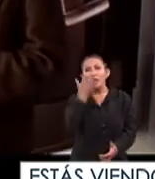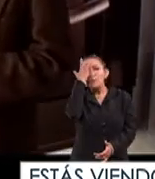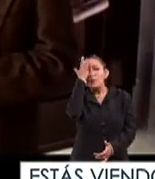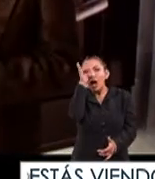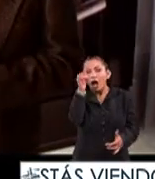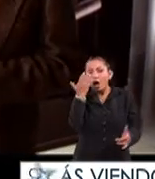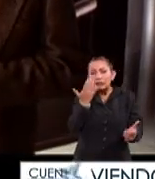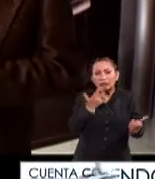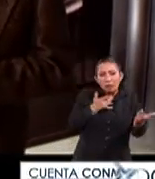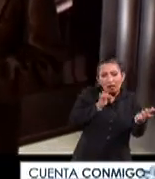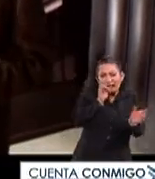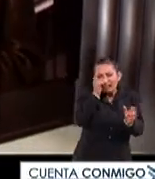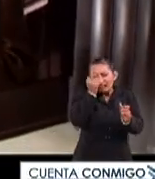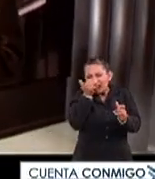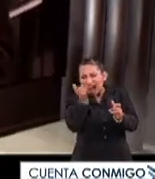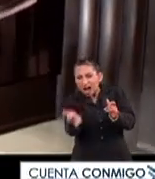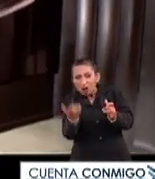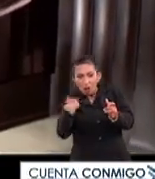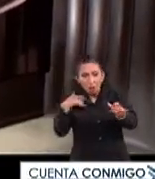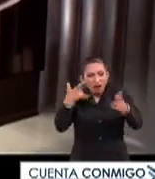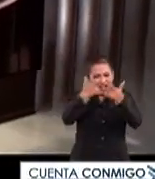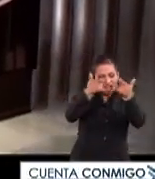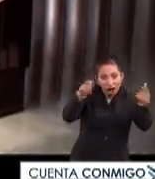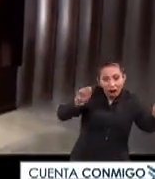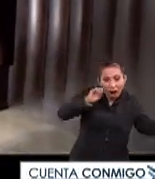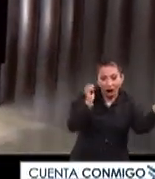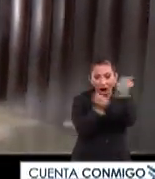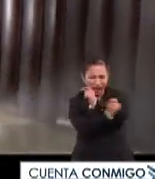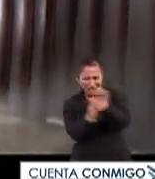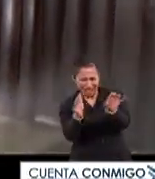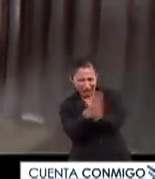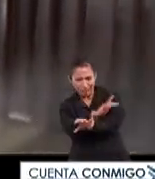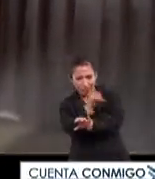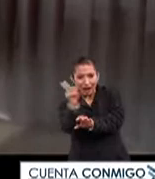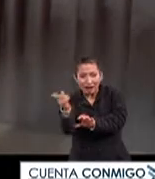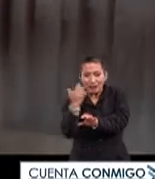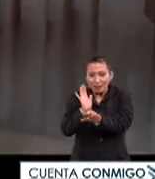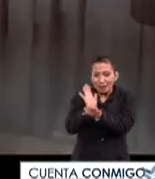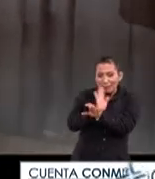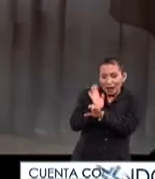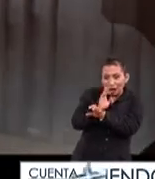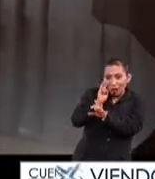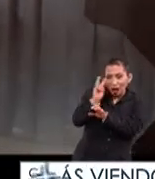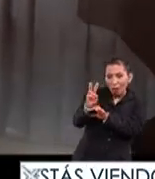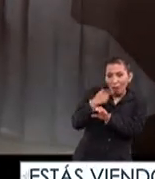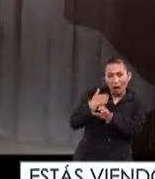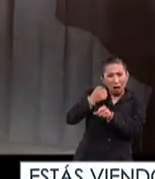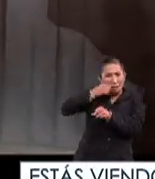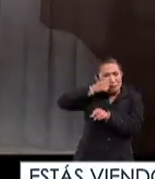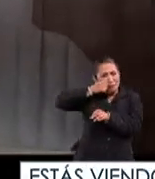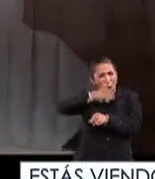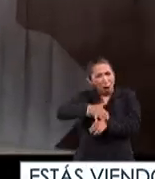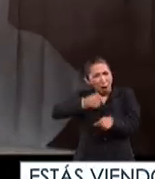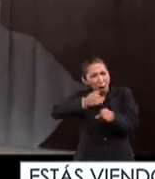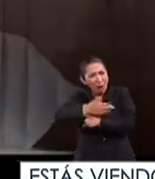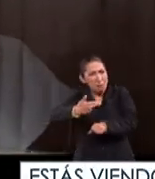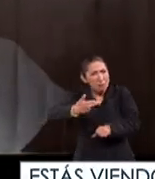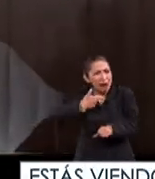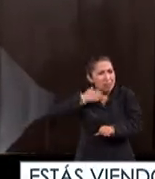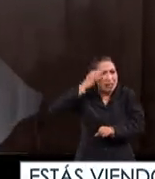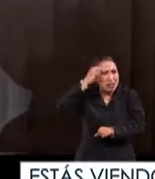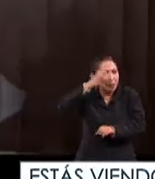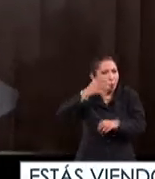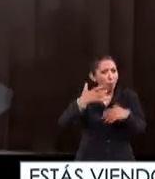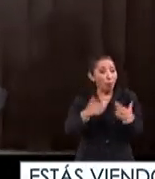mago del suspenso, artífice de giros argumentales inesperados y cintas perturbadoras con dosis de violencia, asesinatos y